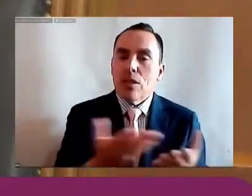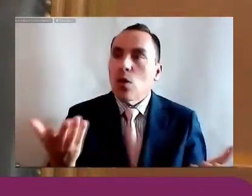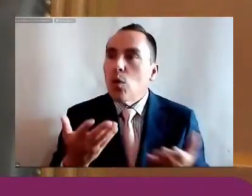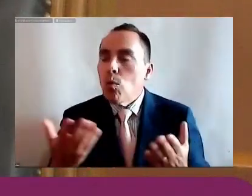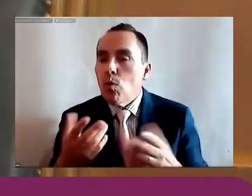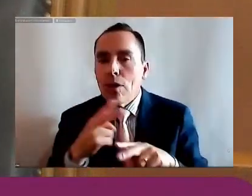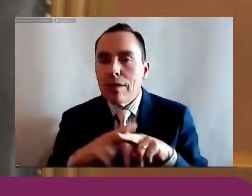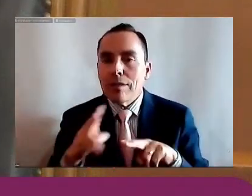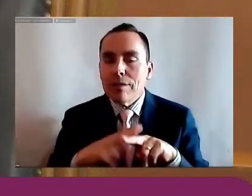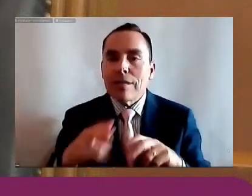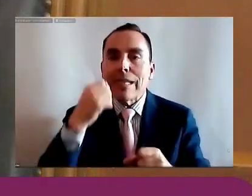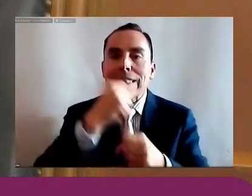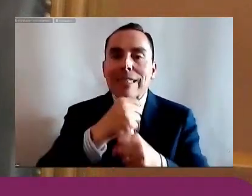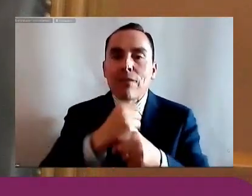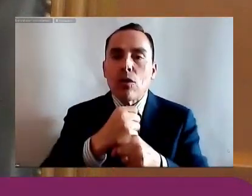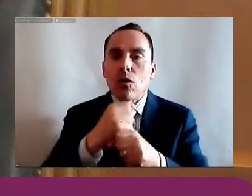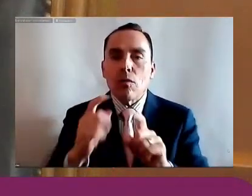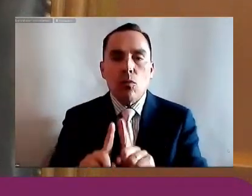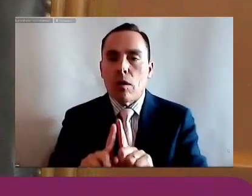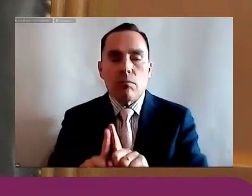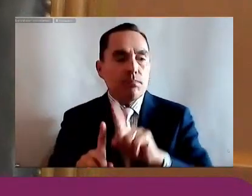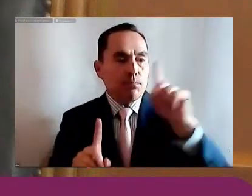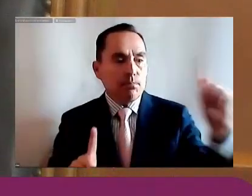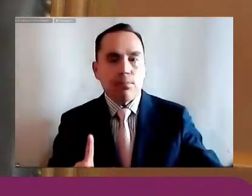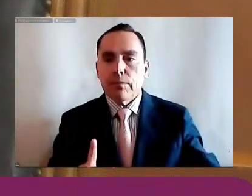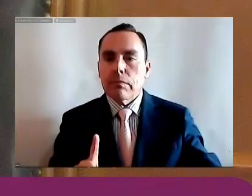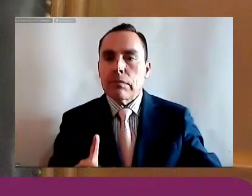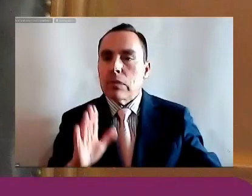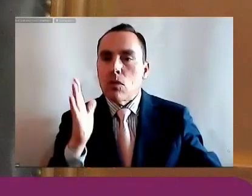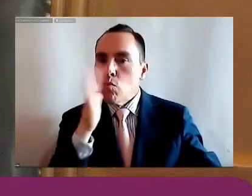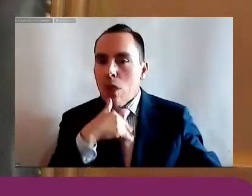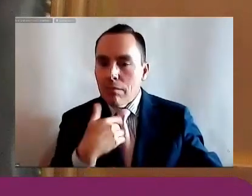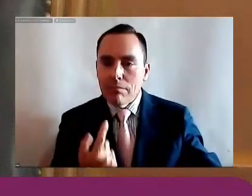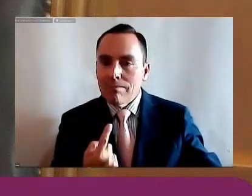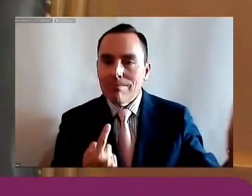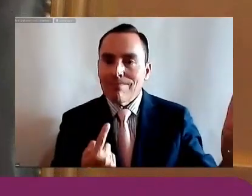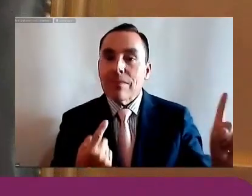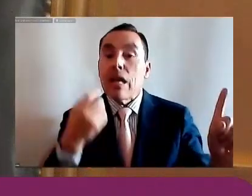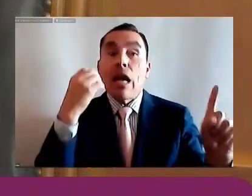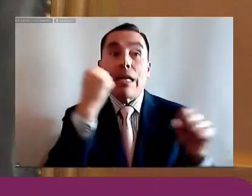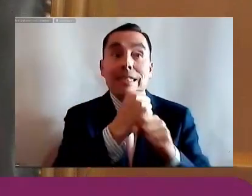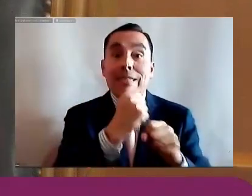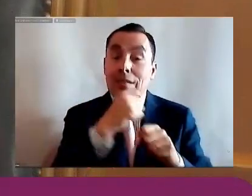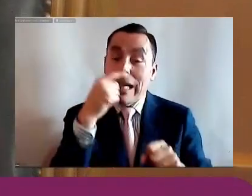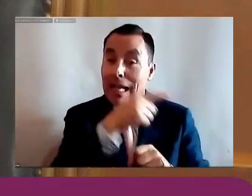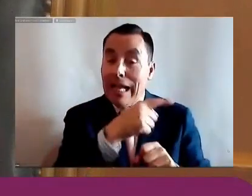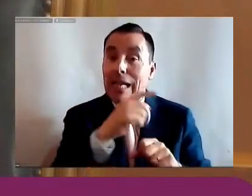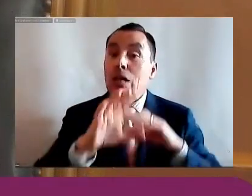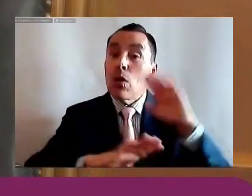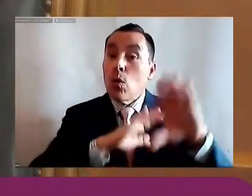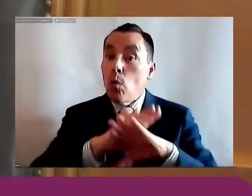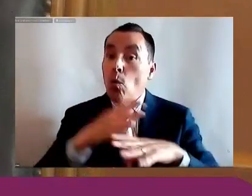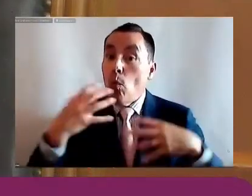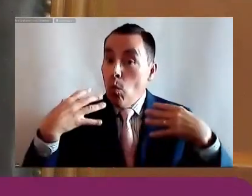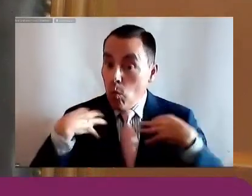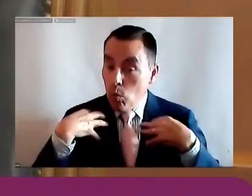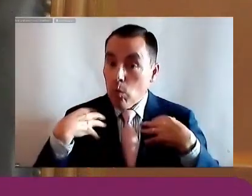se ausente, sino que cómo distribuimos las cargas de cuidado, en que el Estado tiene un papel,